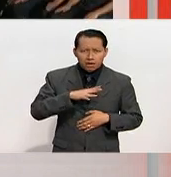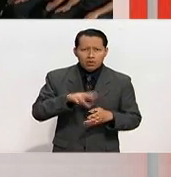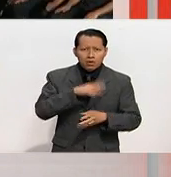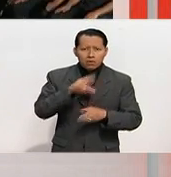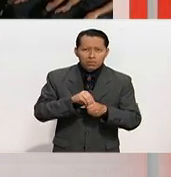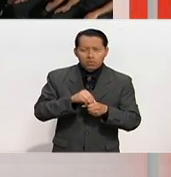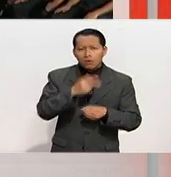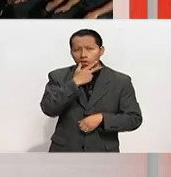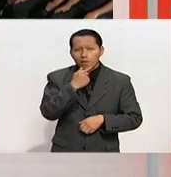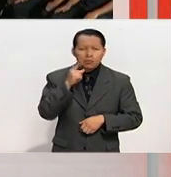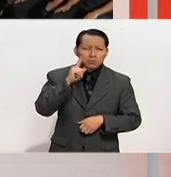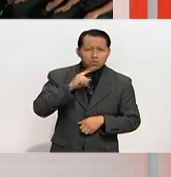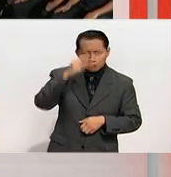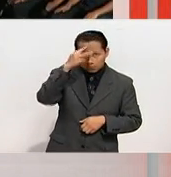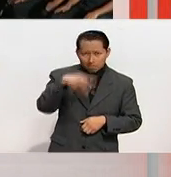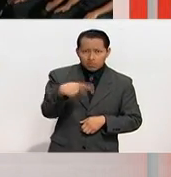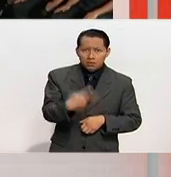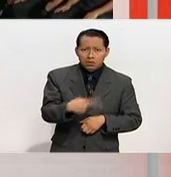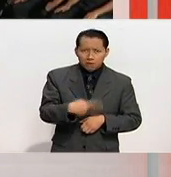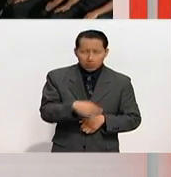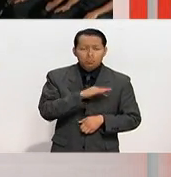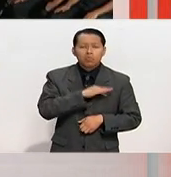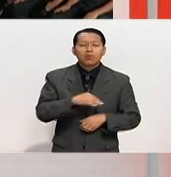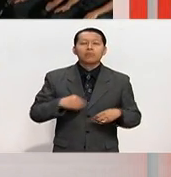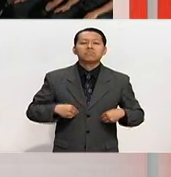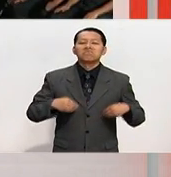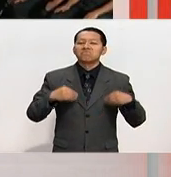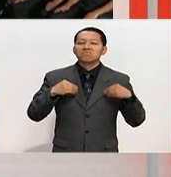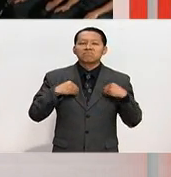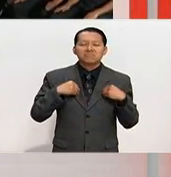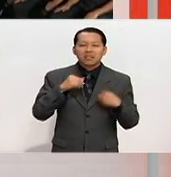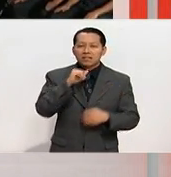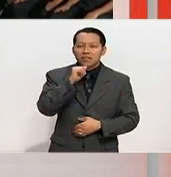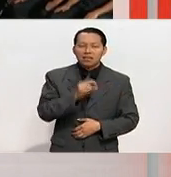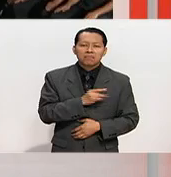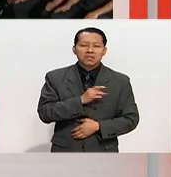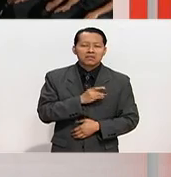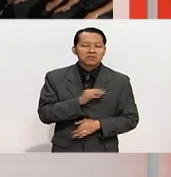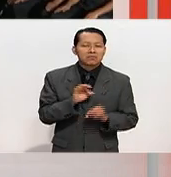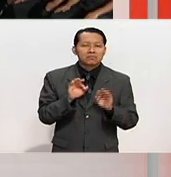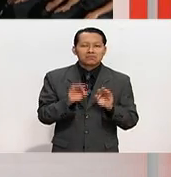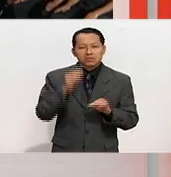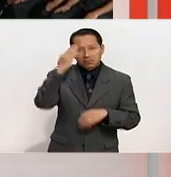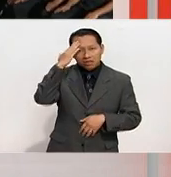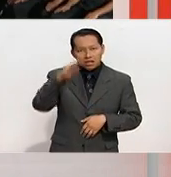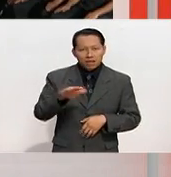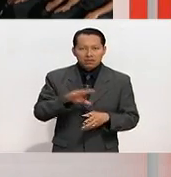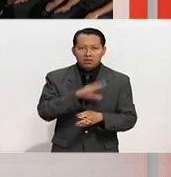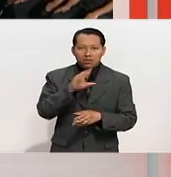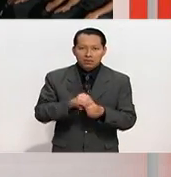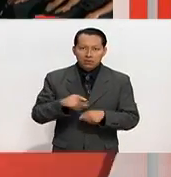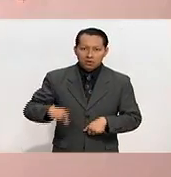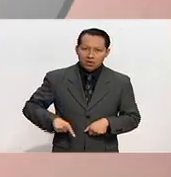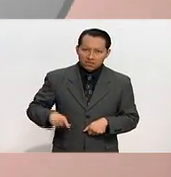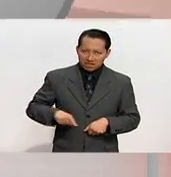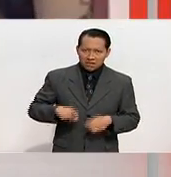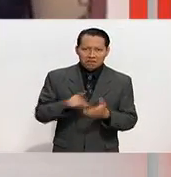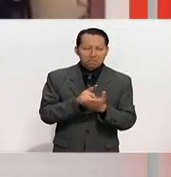mexicanos puedan vivir sin miedo, sabiendo que hay un Estado de Derecho sólido y